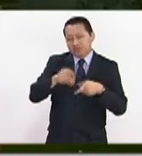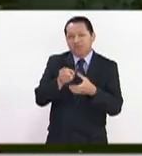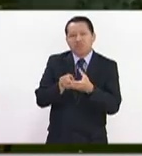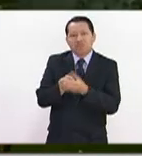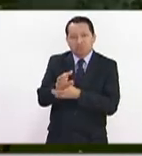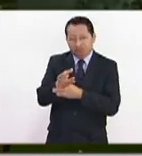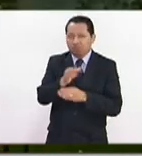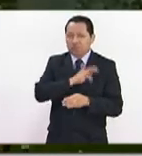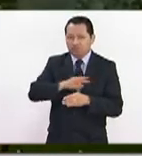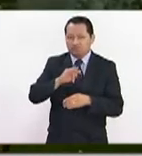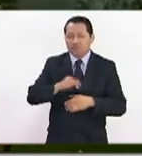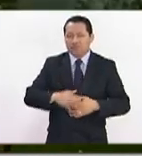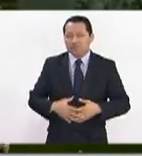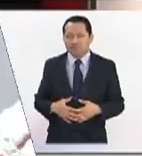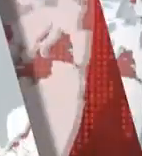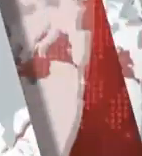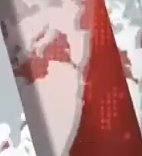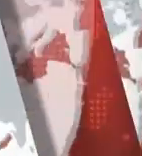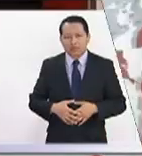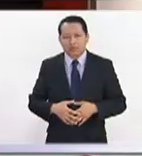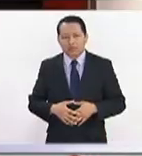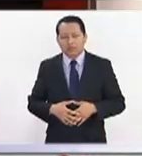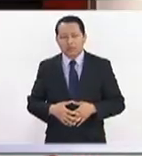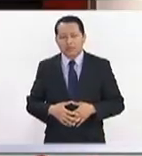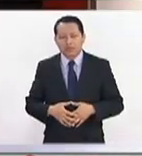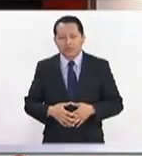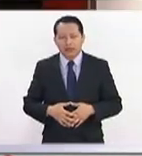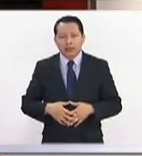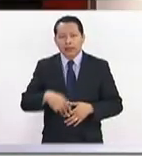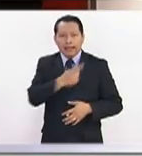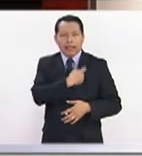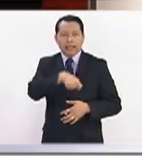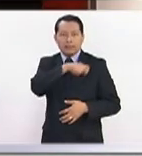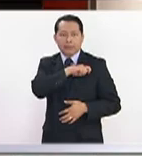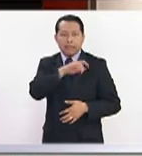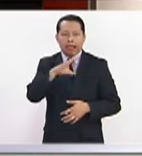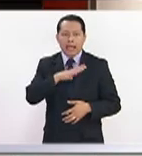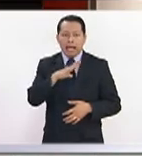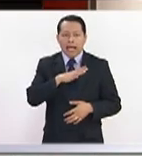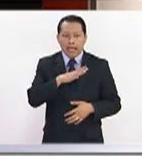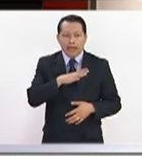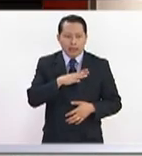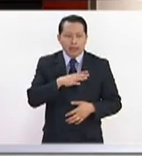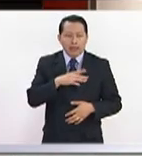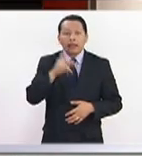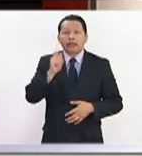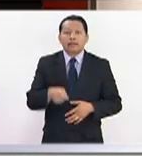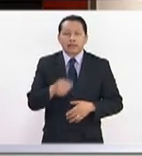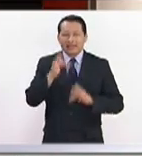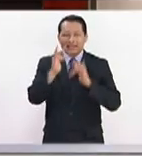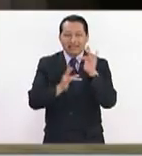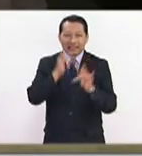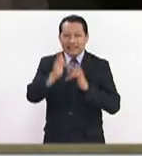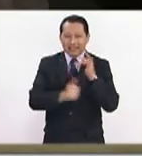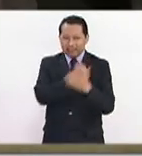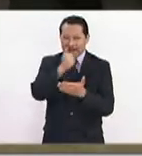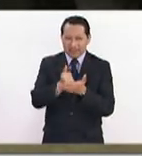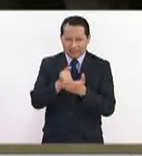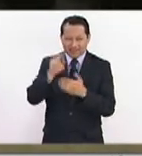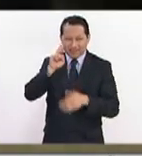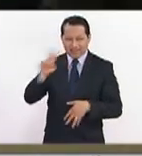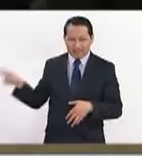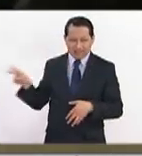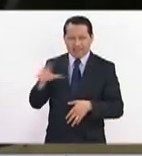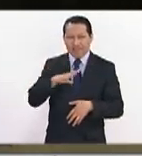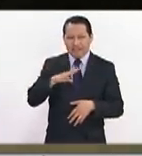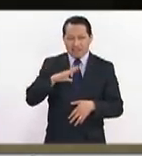fueron suspendidos. En España, el desplome del suelo de una discoteca en la ciudad de Tenerife y dejó al menos